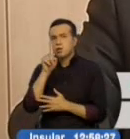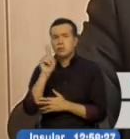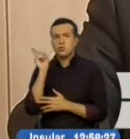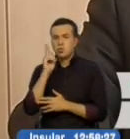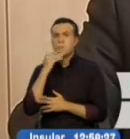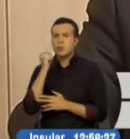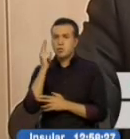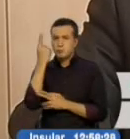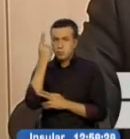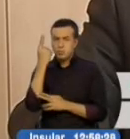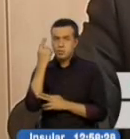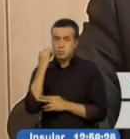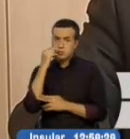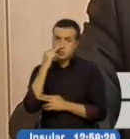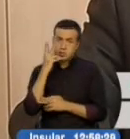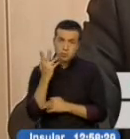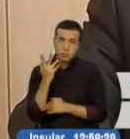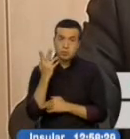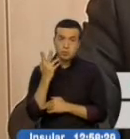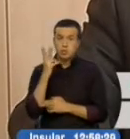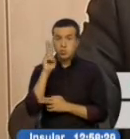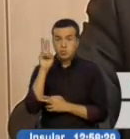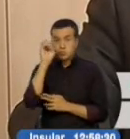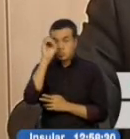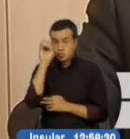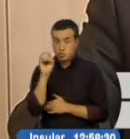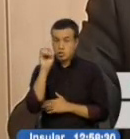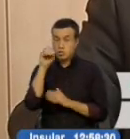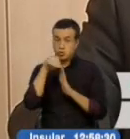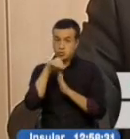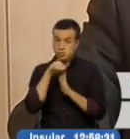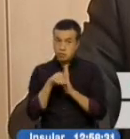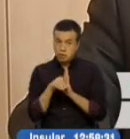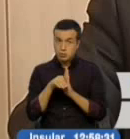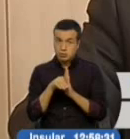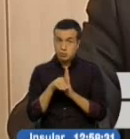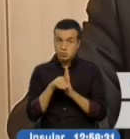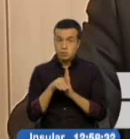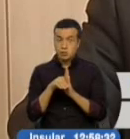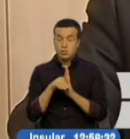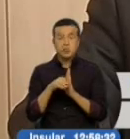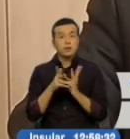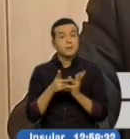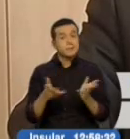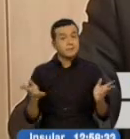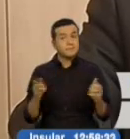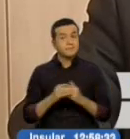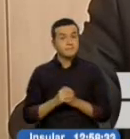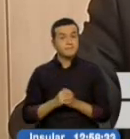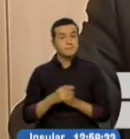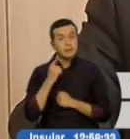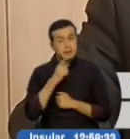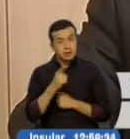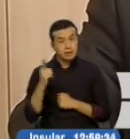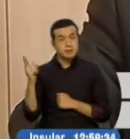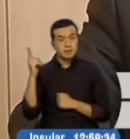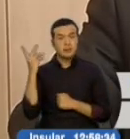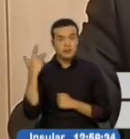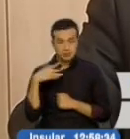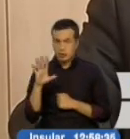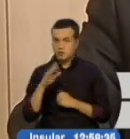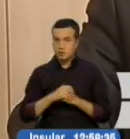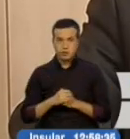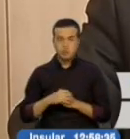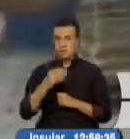en lugar de hacer el día primero? Porque me va a costar 2% menos el día primero. Entonces, ese fenómeno